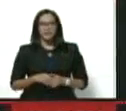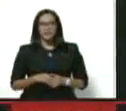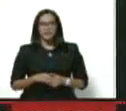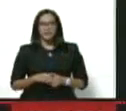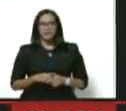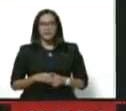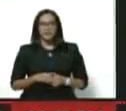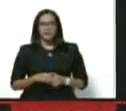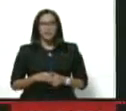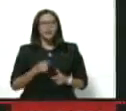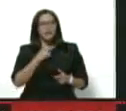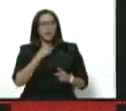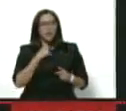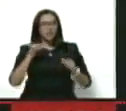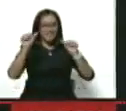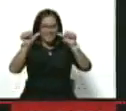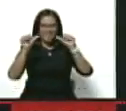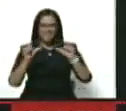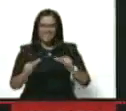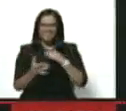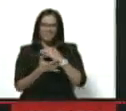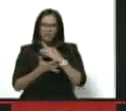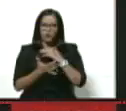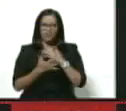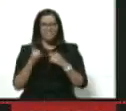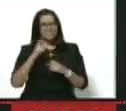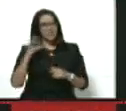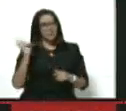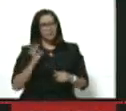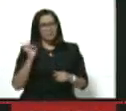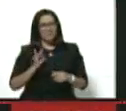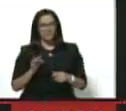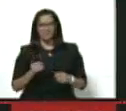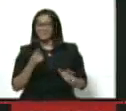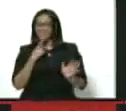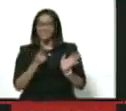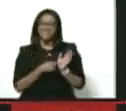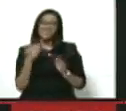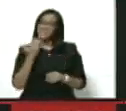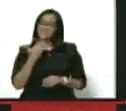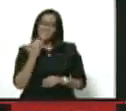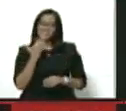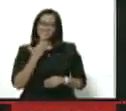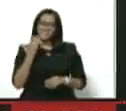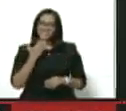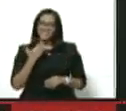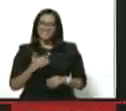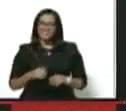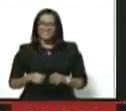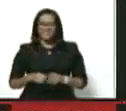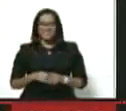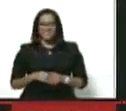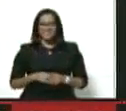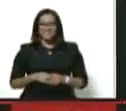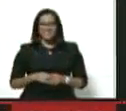carretera. Tecnológica 100%, presidente. Total. A nivel de lead.